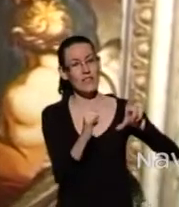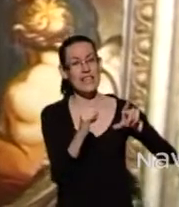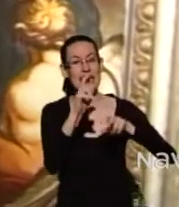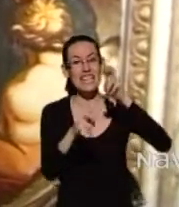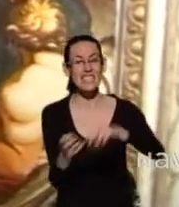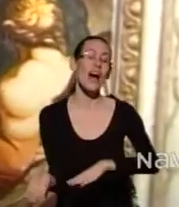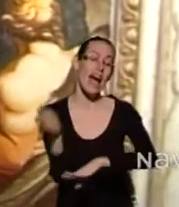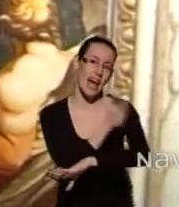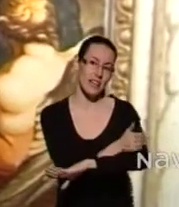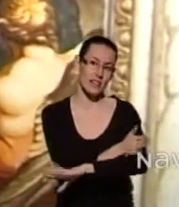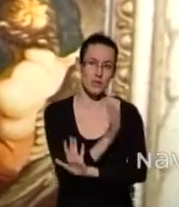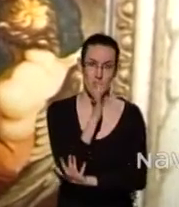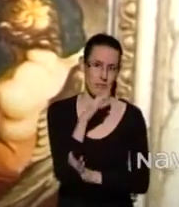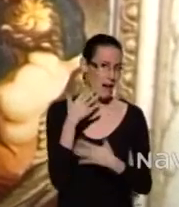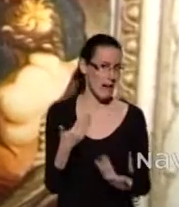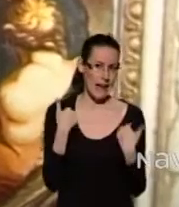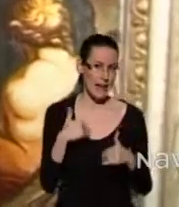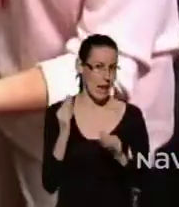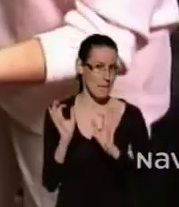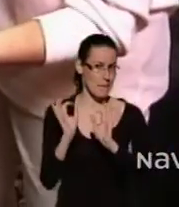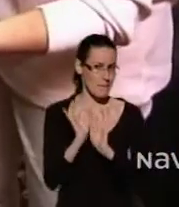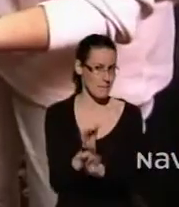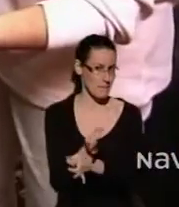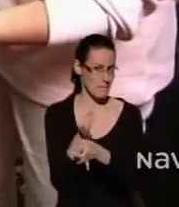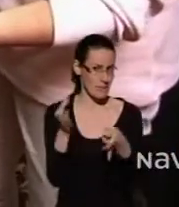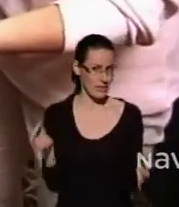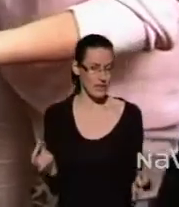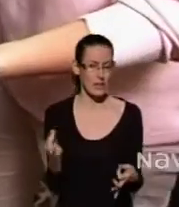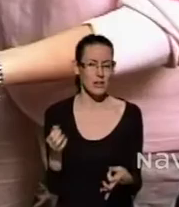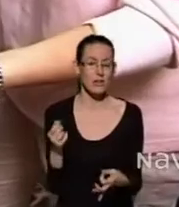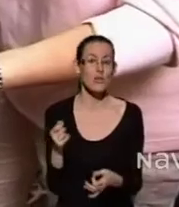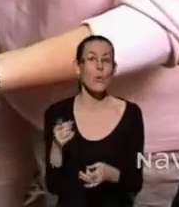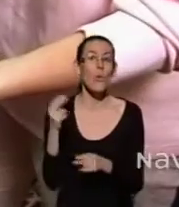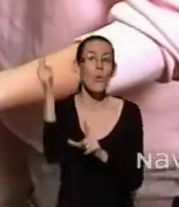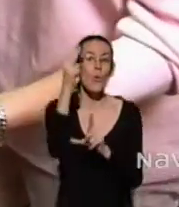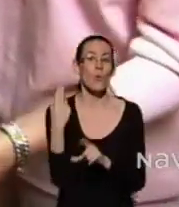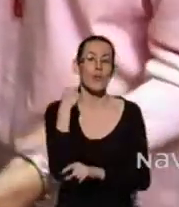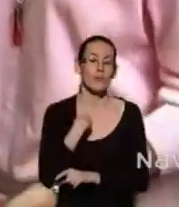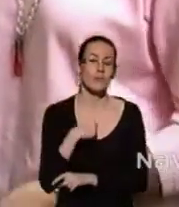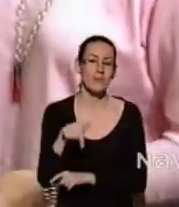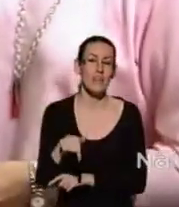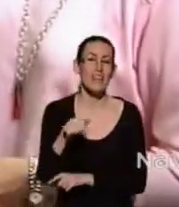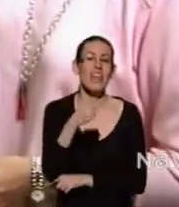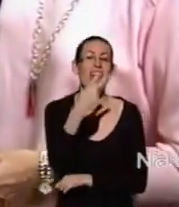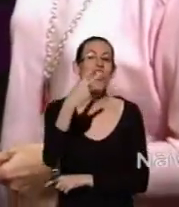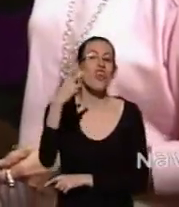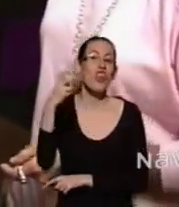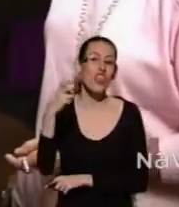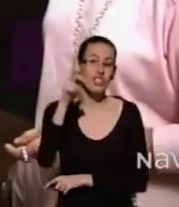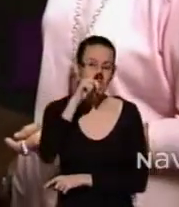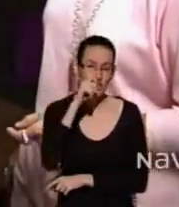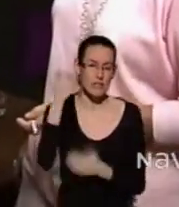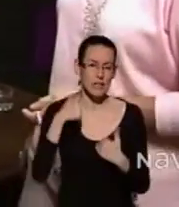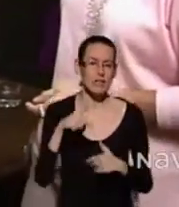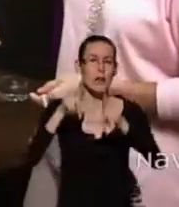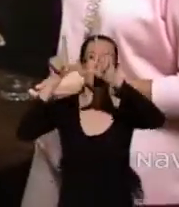Pero ahora ya pues está perfectamente restaurado. Permanece en la casa desde hace 200 años. Uy, si me tengo que ir. ¿Ya? Sí,